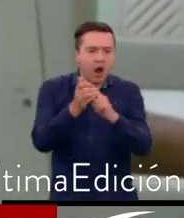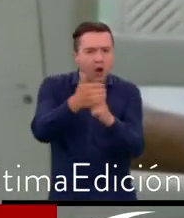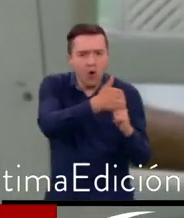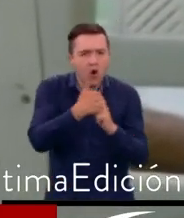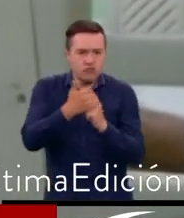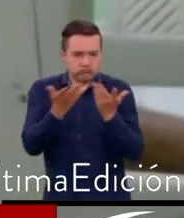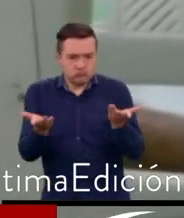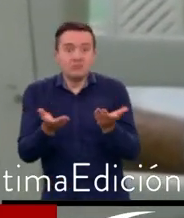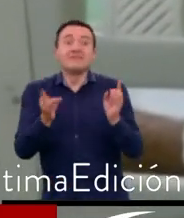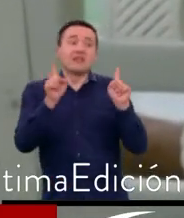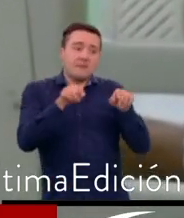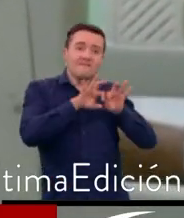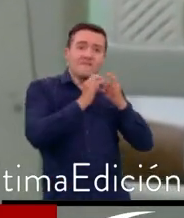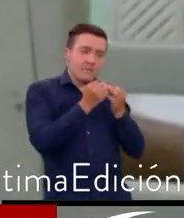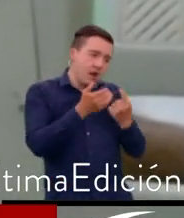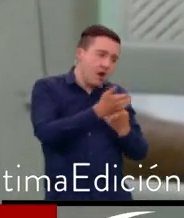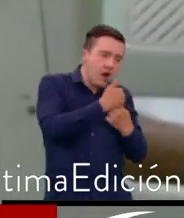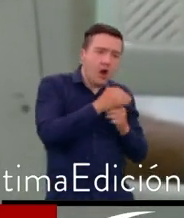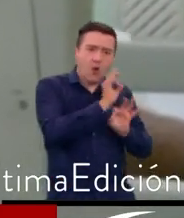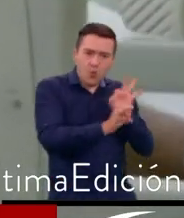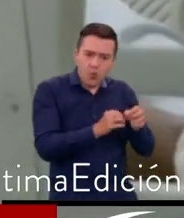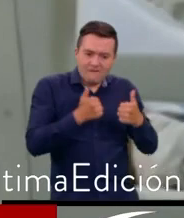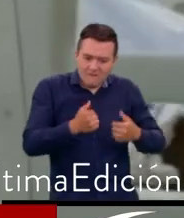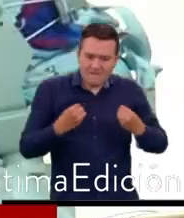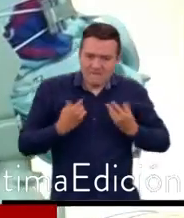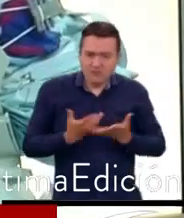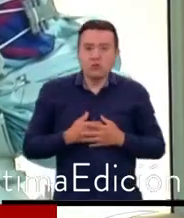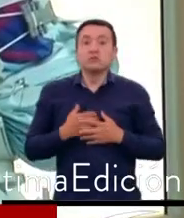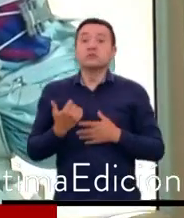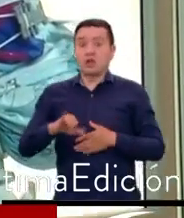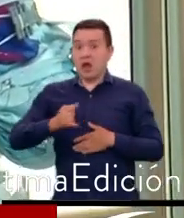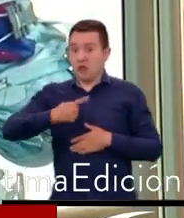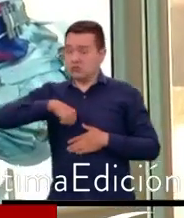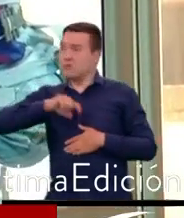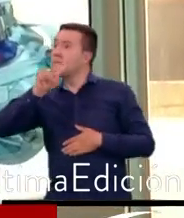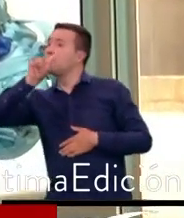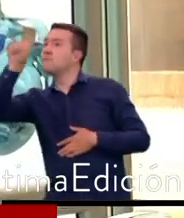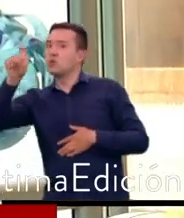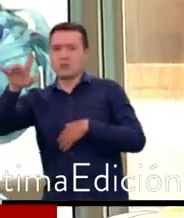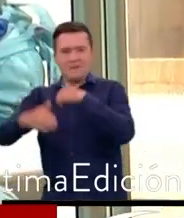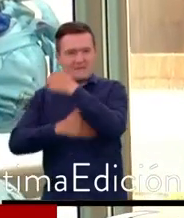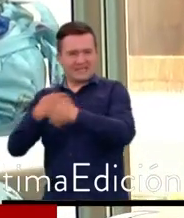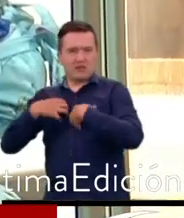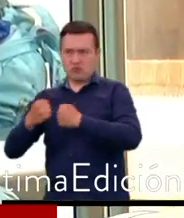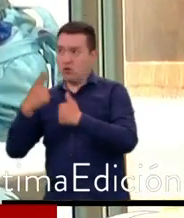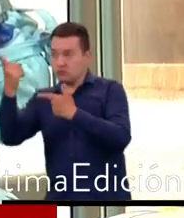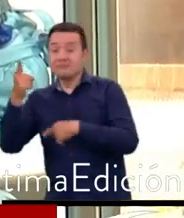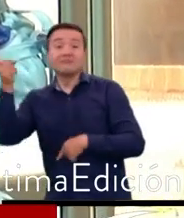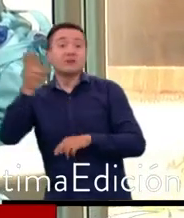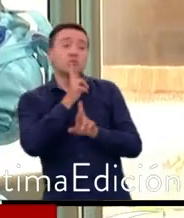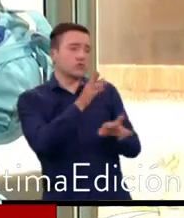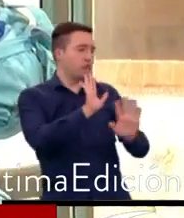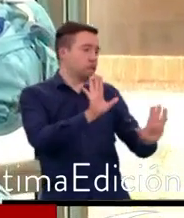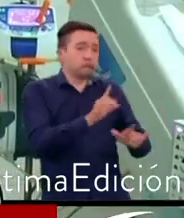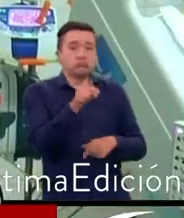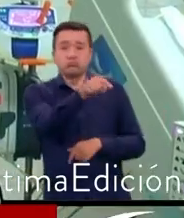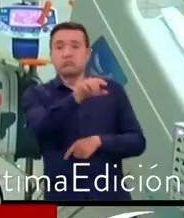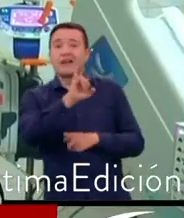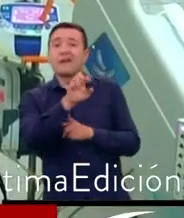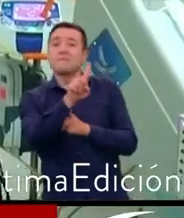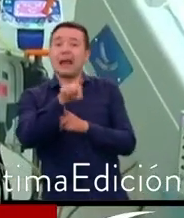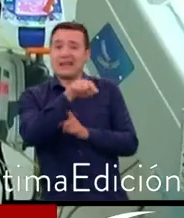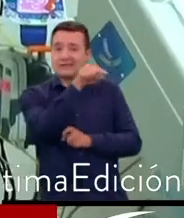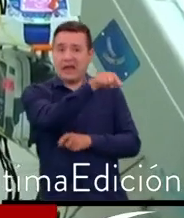vidas. Consultamos al Ministerio de Salud sobre el tema y nos manifestaron que son las IPS las encargadas de actualizar el listado de las personas que trabajan en